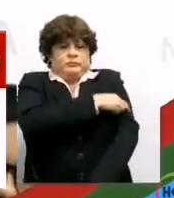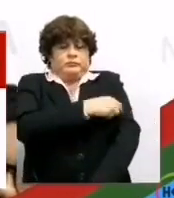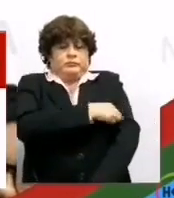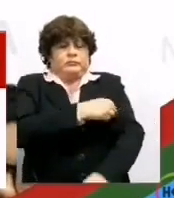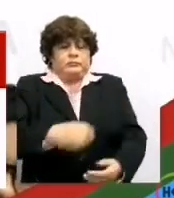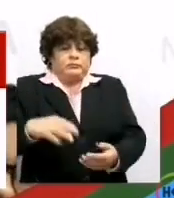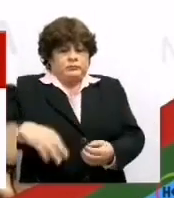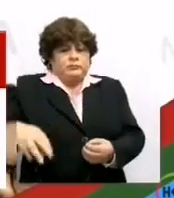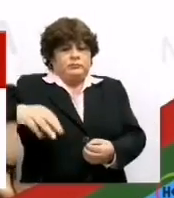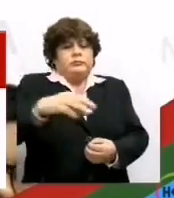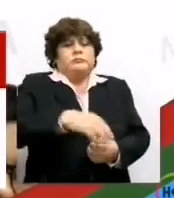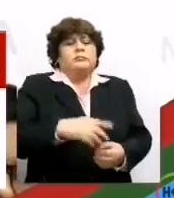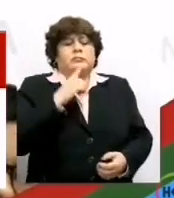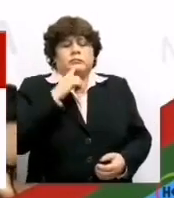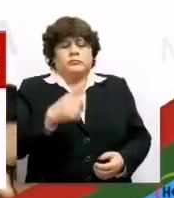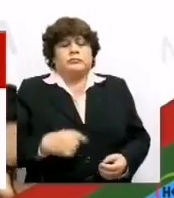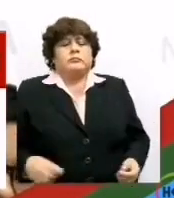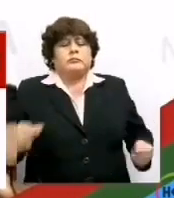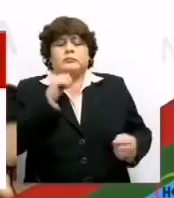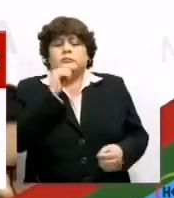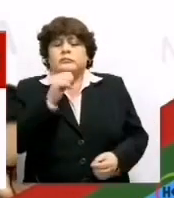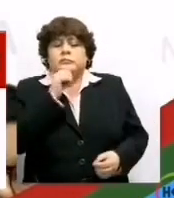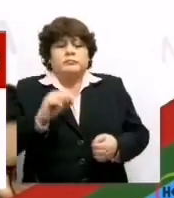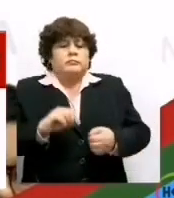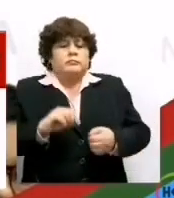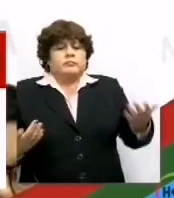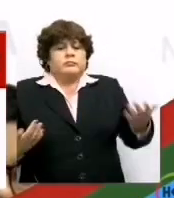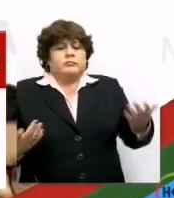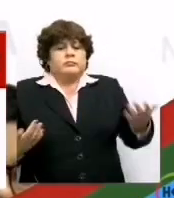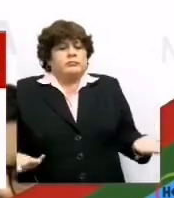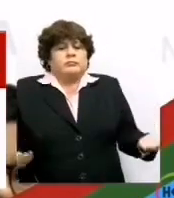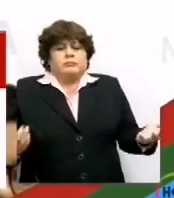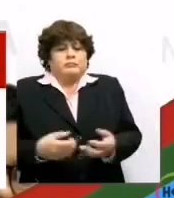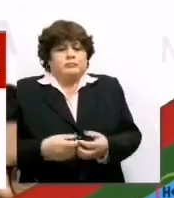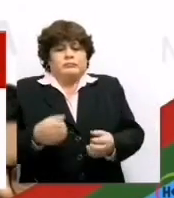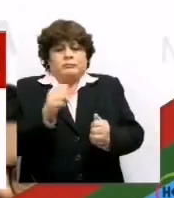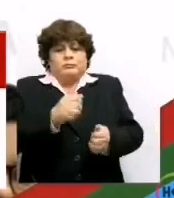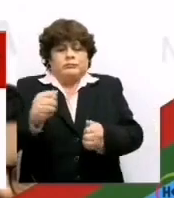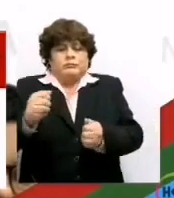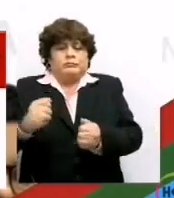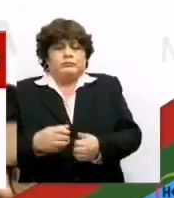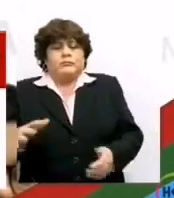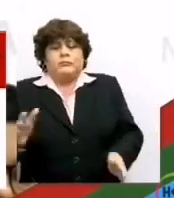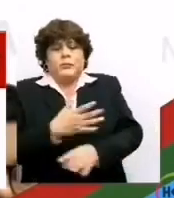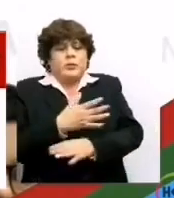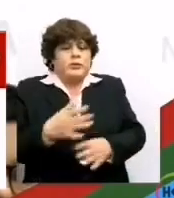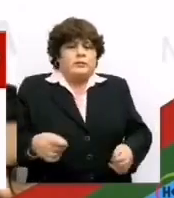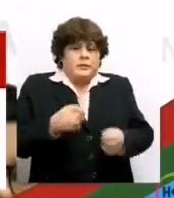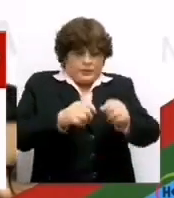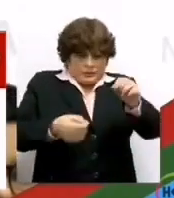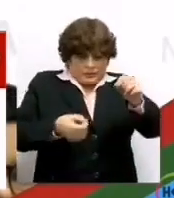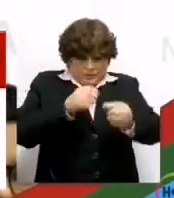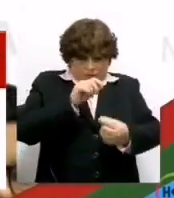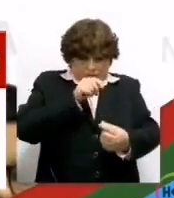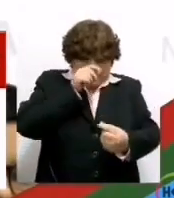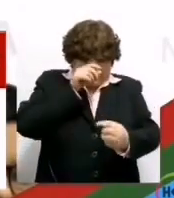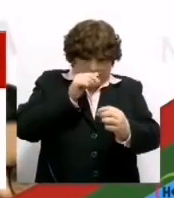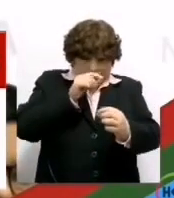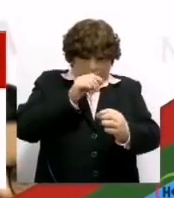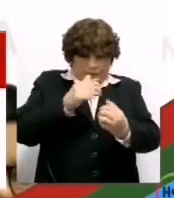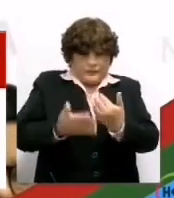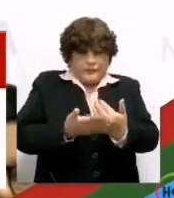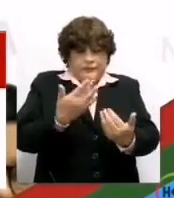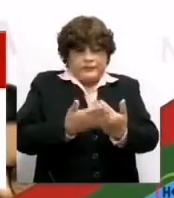eso es lo que carece la región porque no hay equipos en algunas zonas ni siquiera para hacer los análisis más simples de sangre